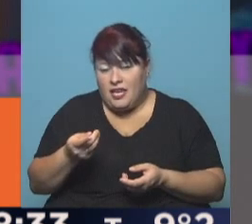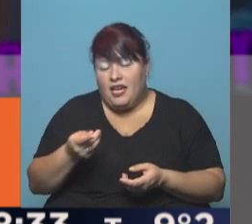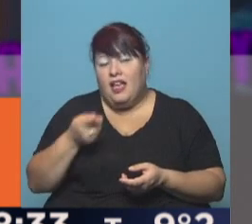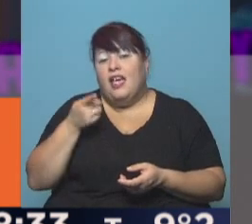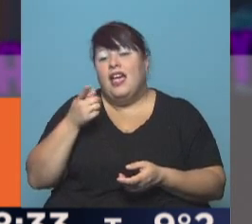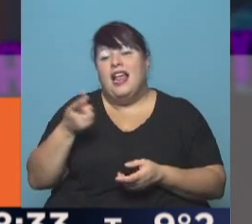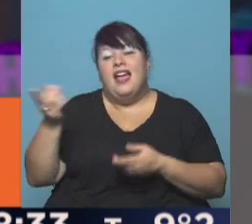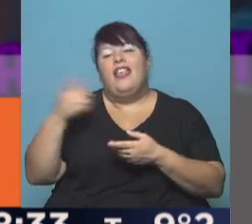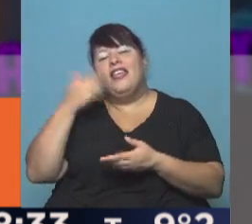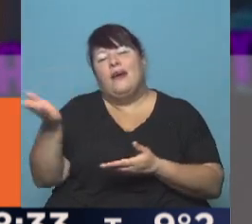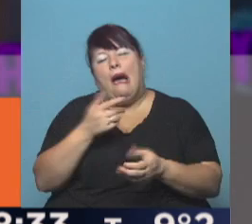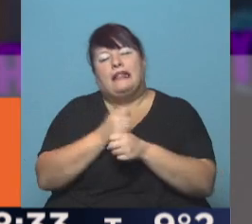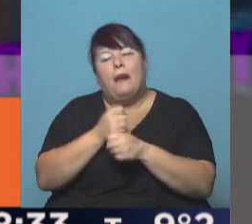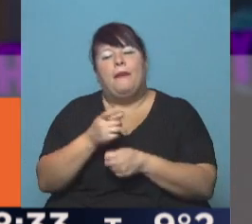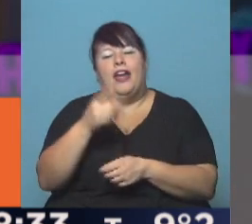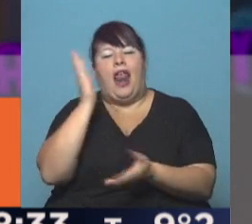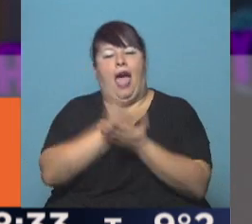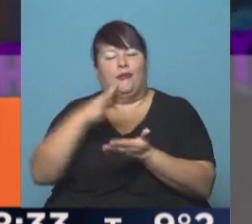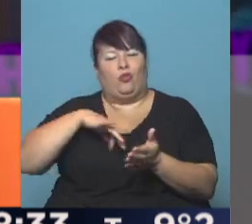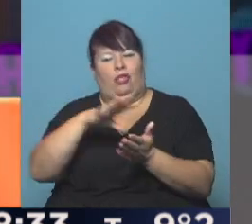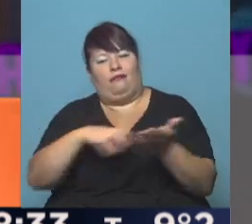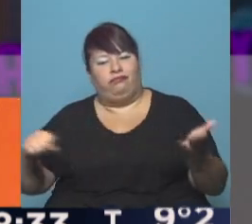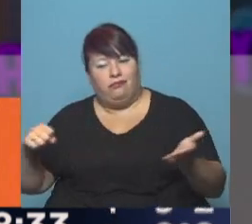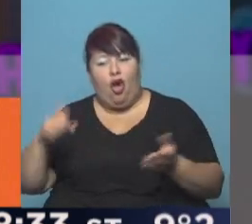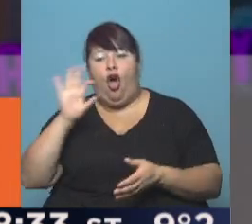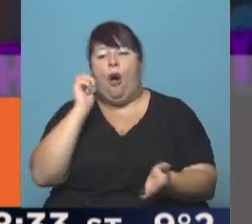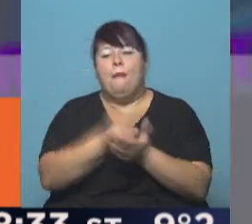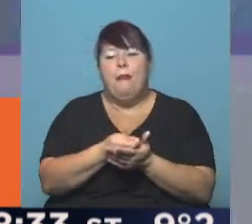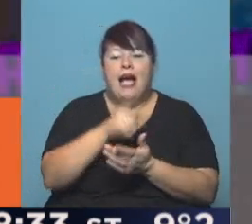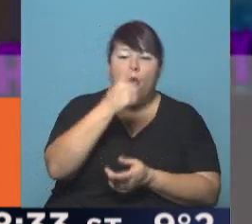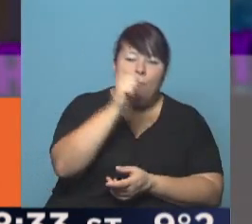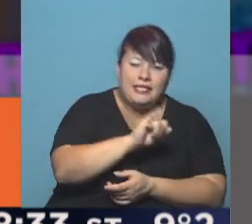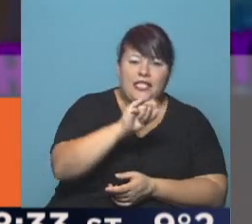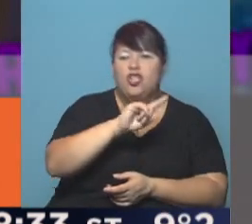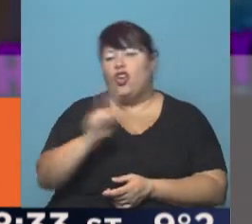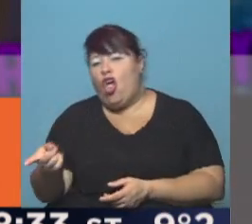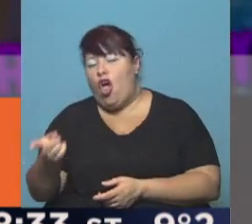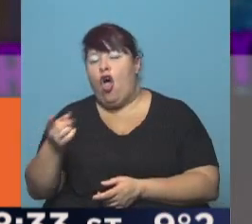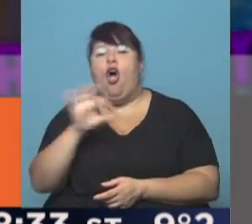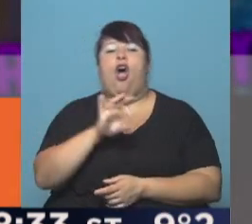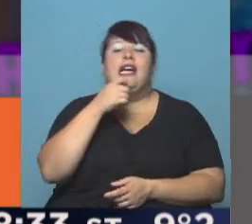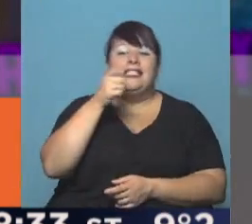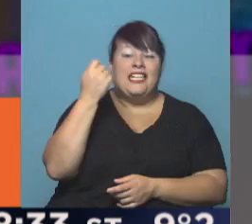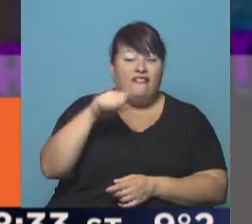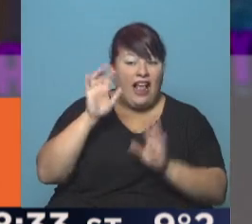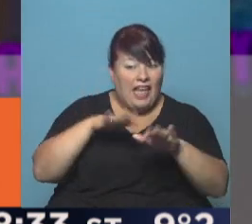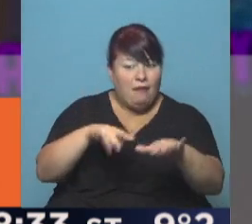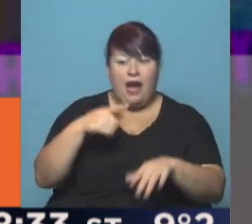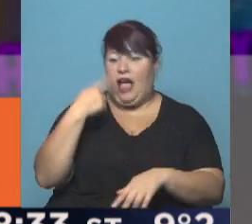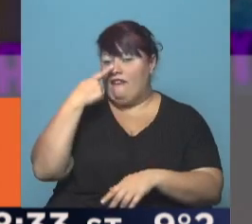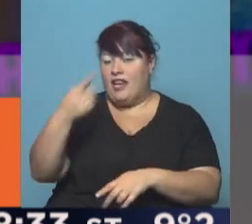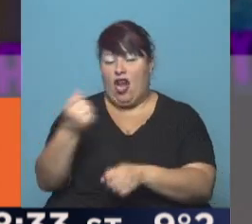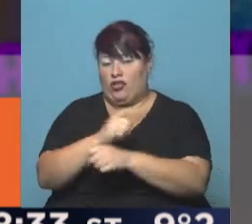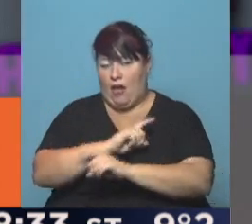los invitaban a trabajar pero que le sacaban la mitad de la plata, o que le pagaban un mes sí y un mes no, o que si no iban a las marchas no